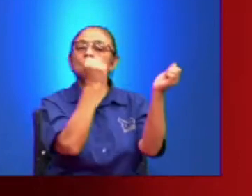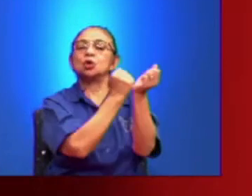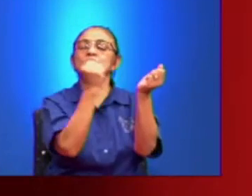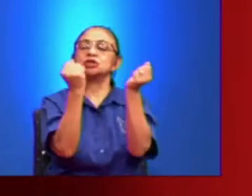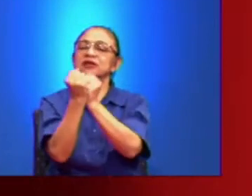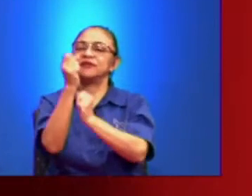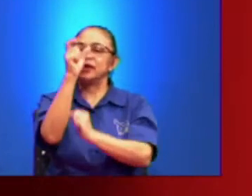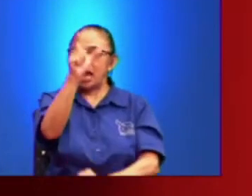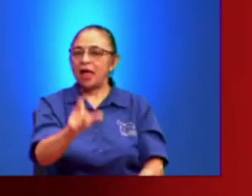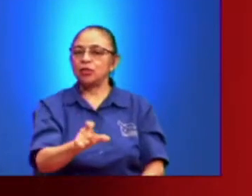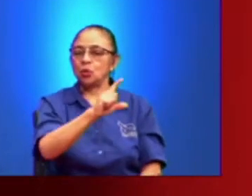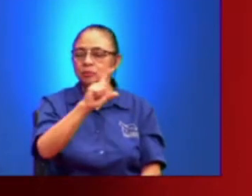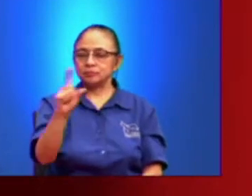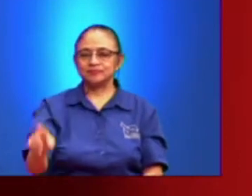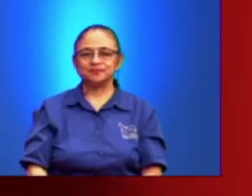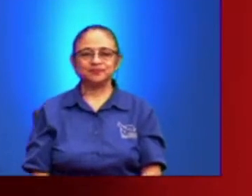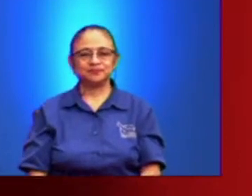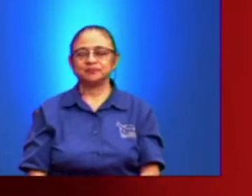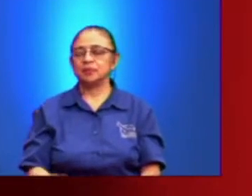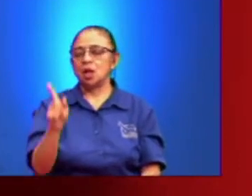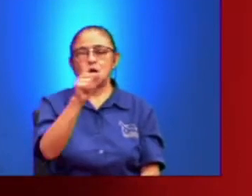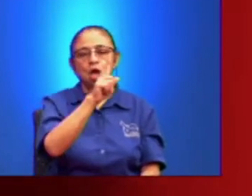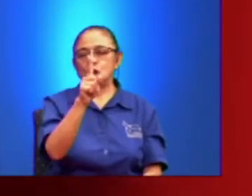ni robarse al niño